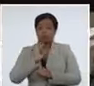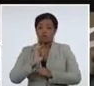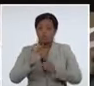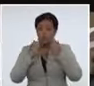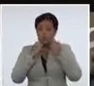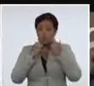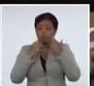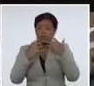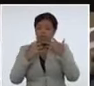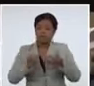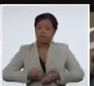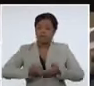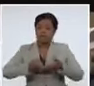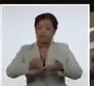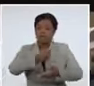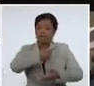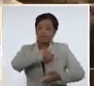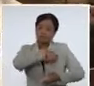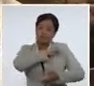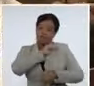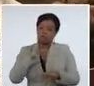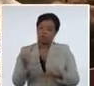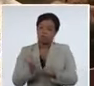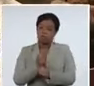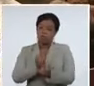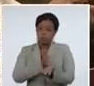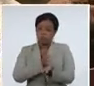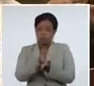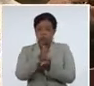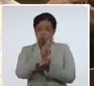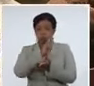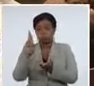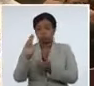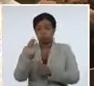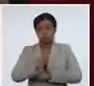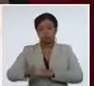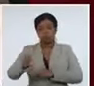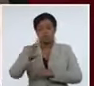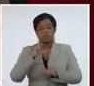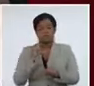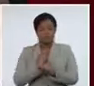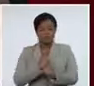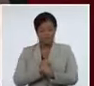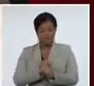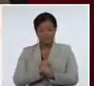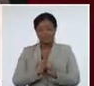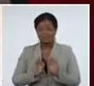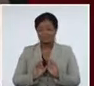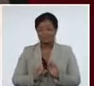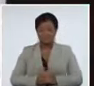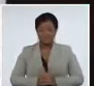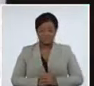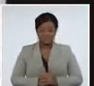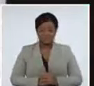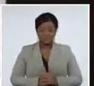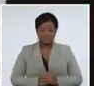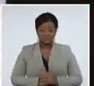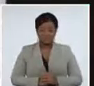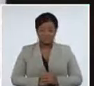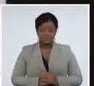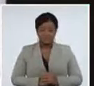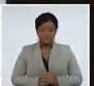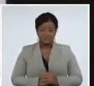las transformaciones, de la garantía de continuidad de la obra de nuestra revolución. Y en este sentido, el segundo pleno del